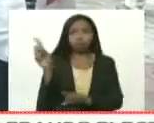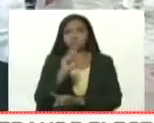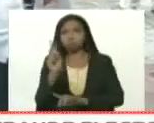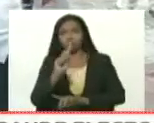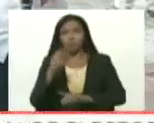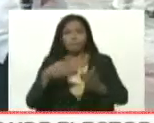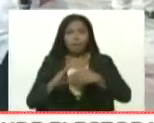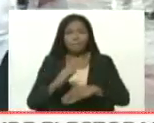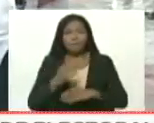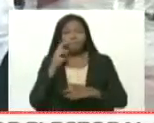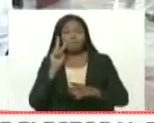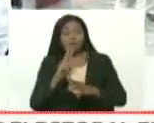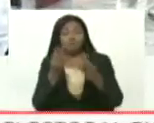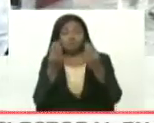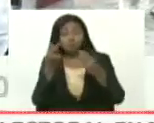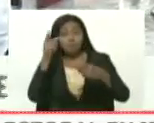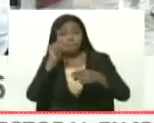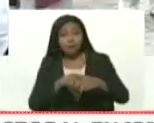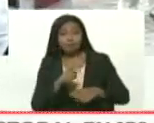ver muchos de los